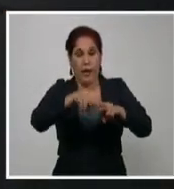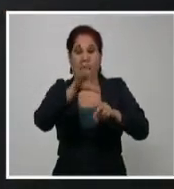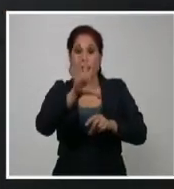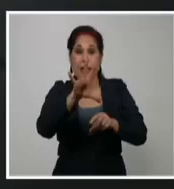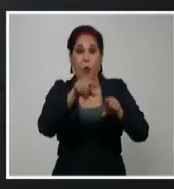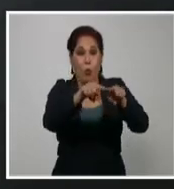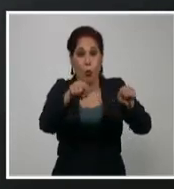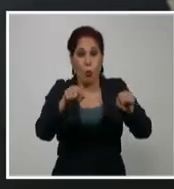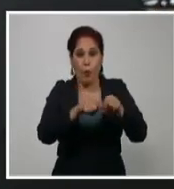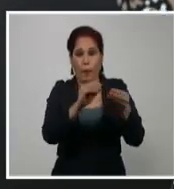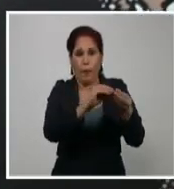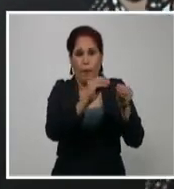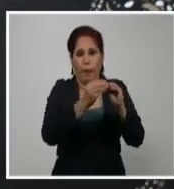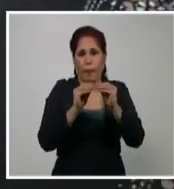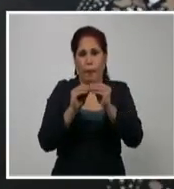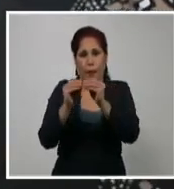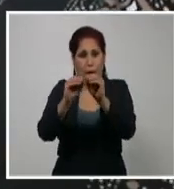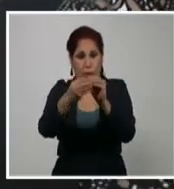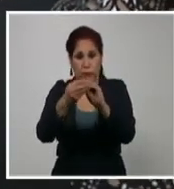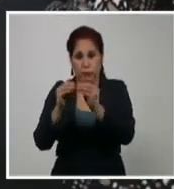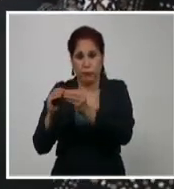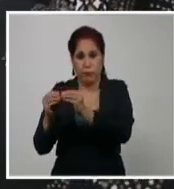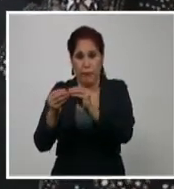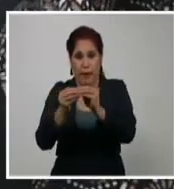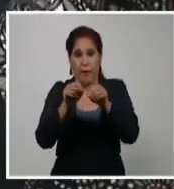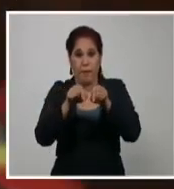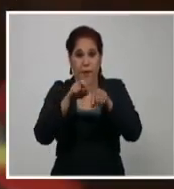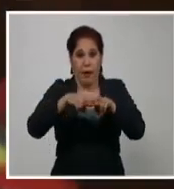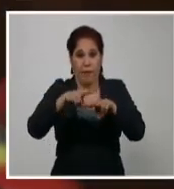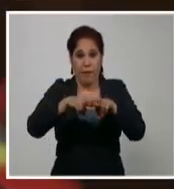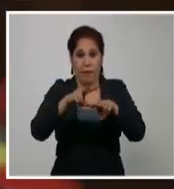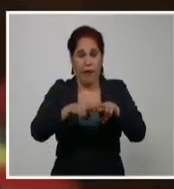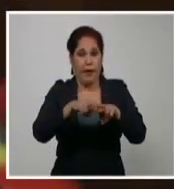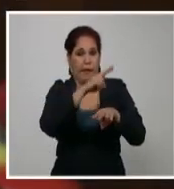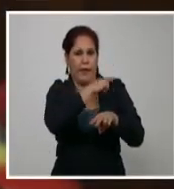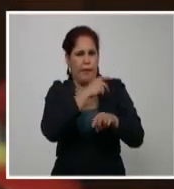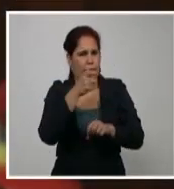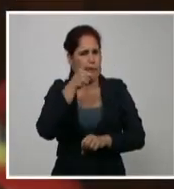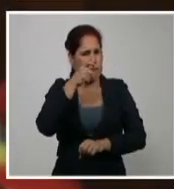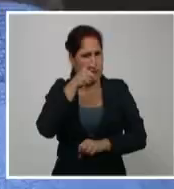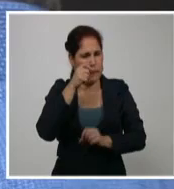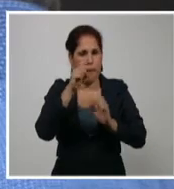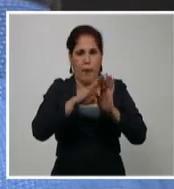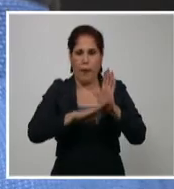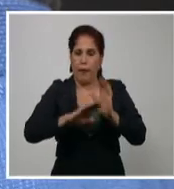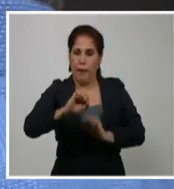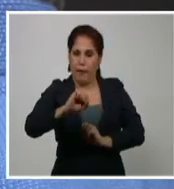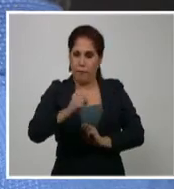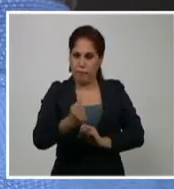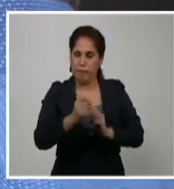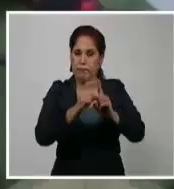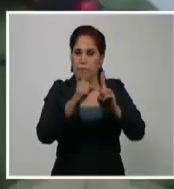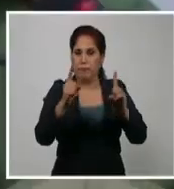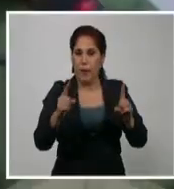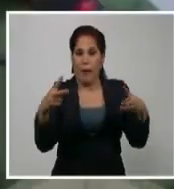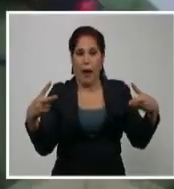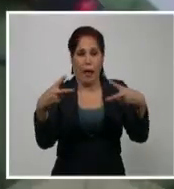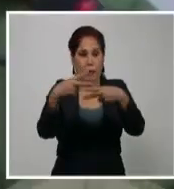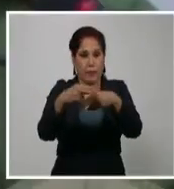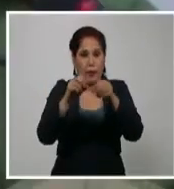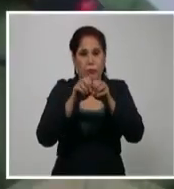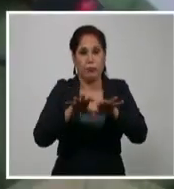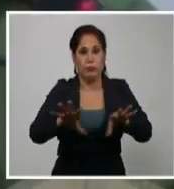de transmisión local están abiertos en la provincia y las autoridades incrementan en ellos las medidas de restricción para cortar vías a la